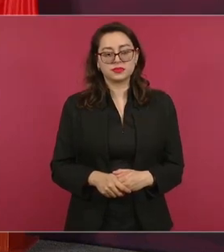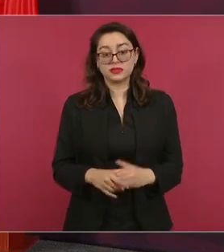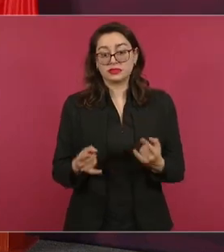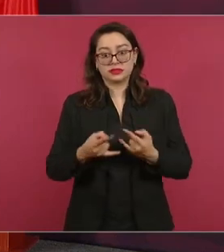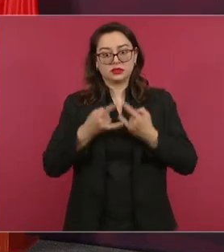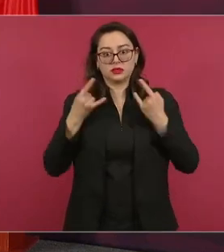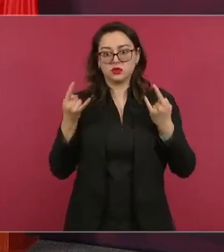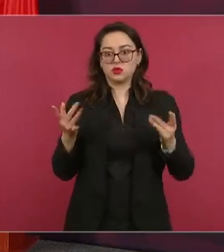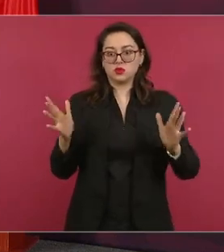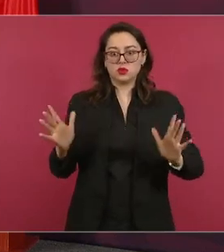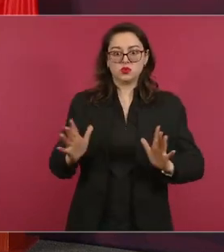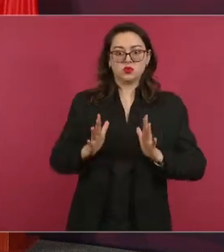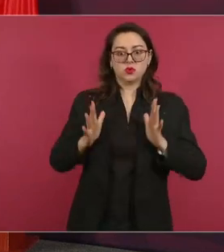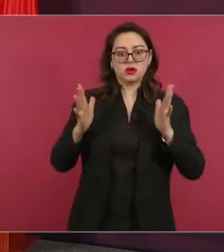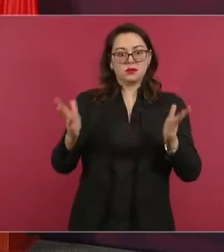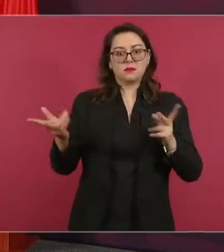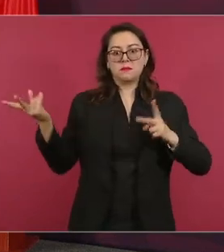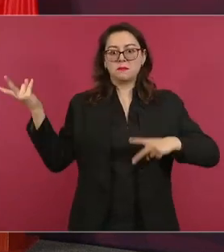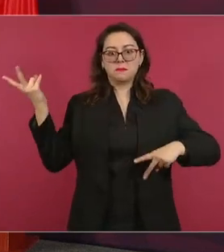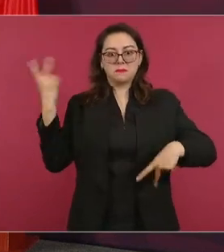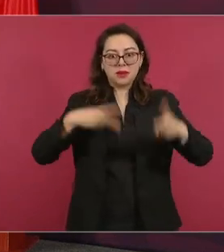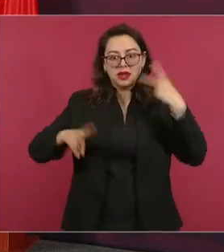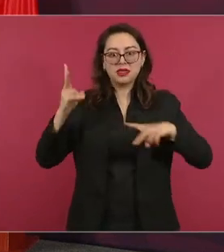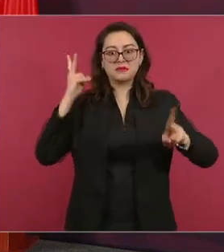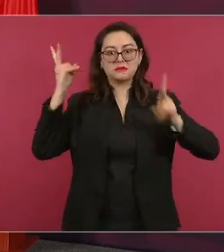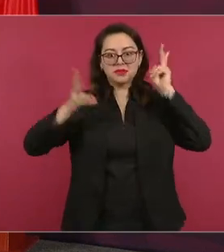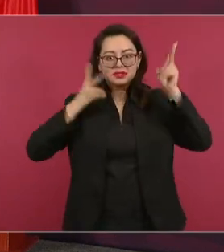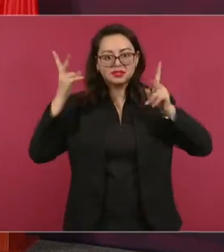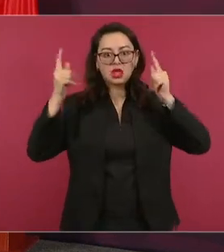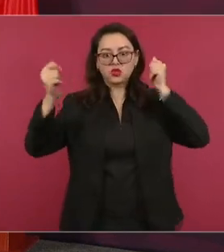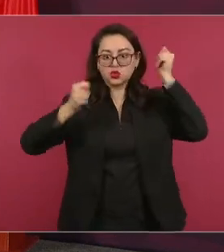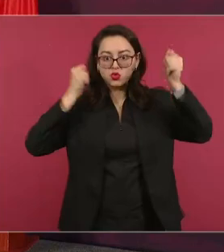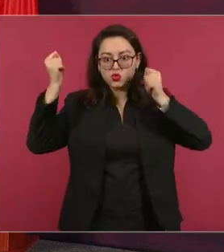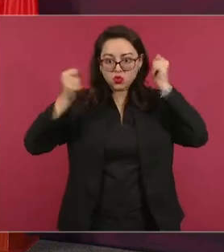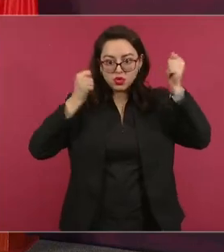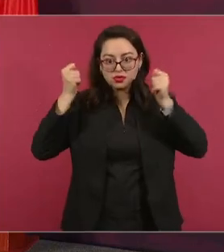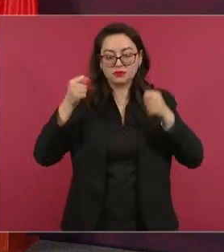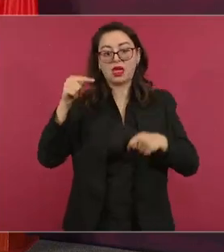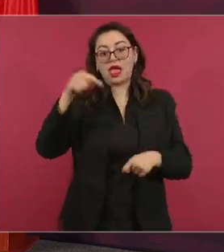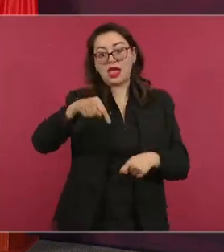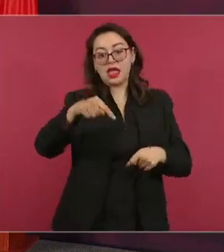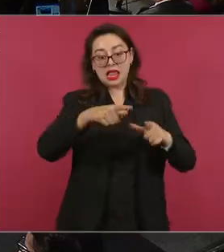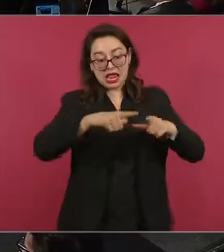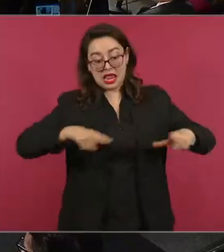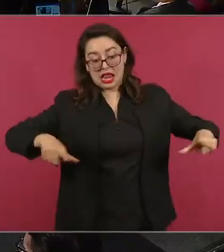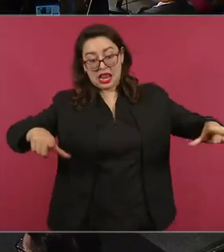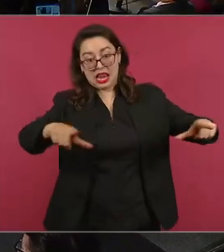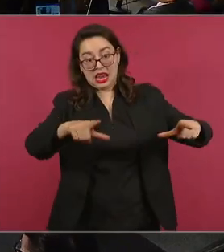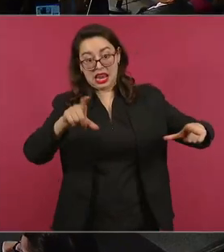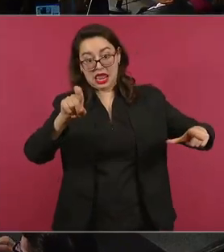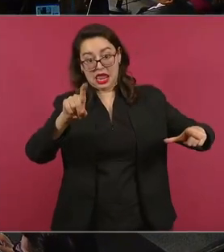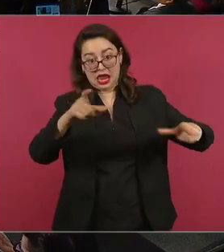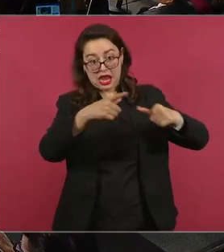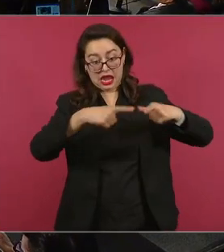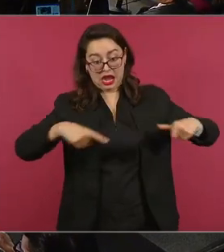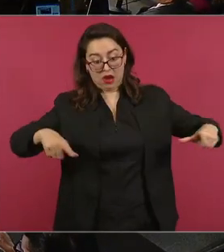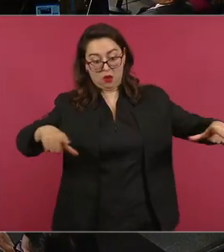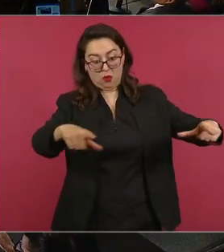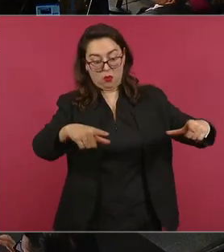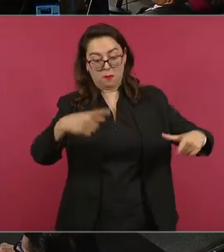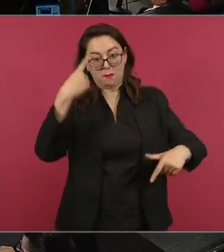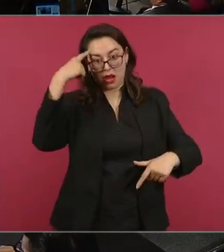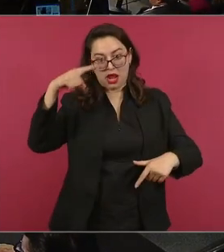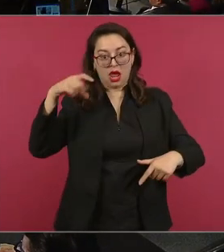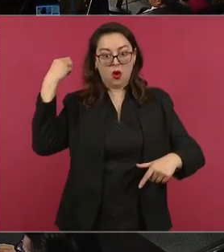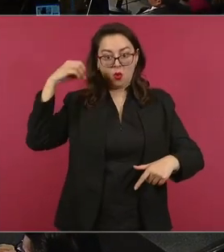histórico, sabiendo que también van a venir muchos beneficios tanto para la población. Miren, regresa. Sabemos que sí para el estado de